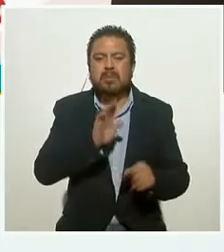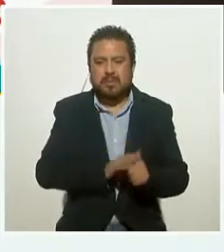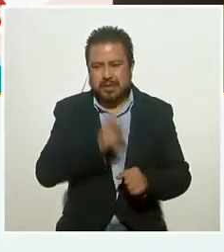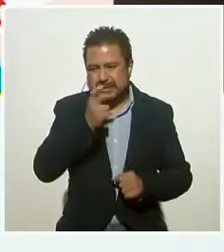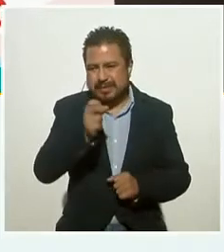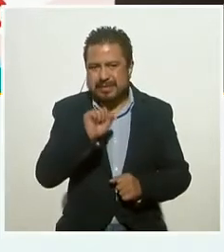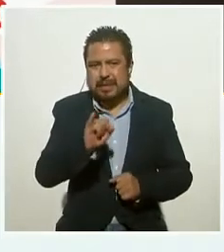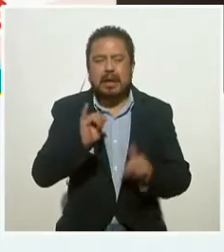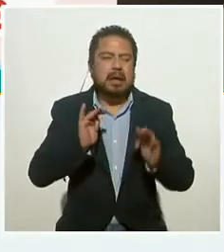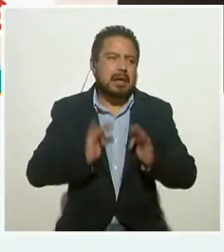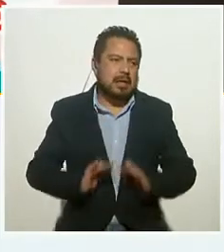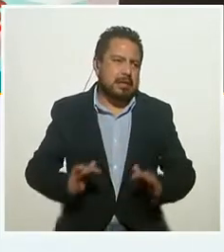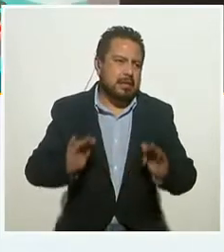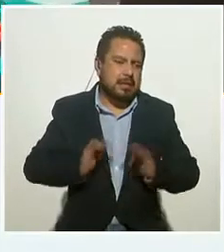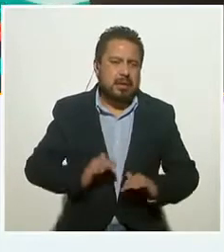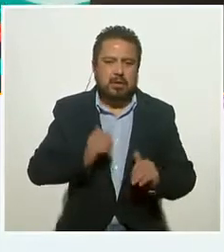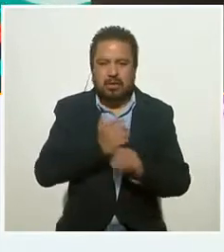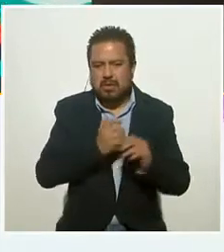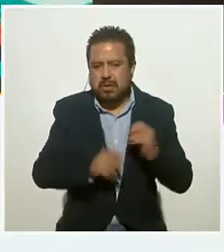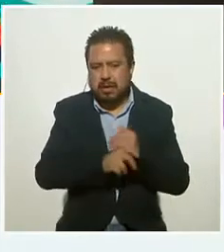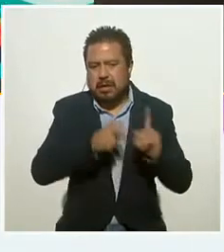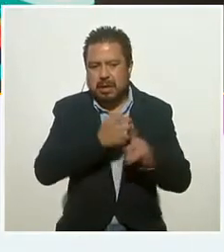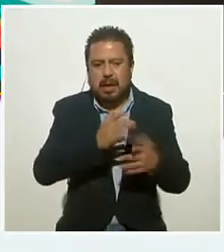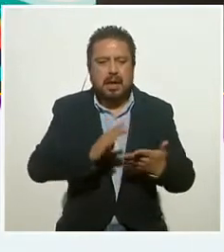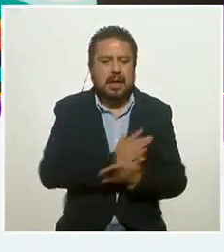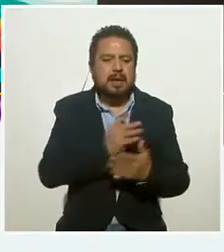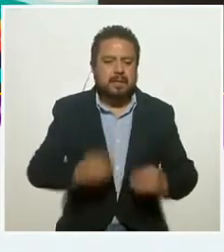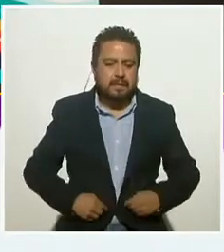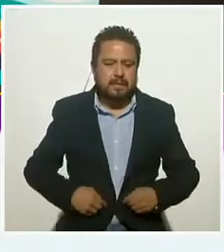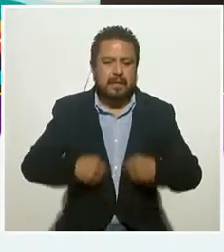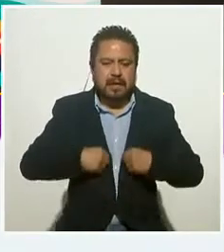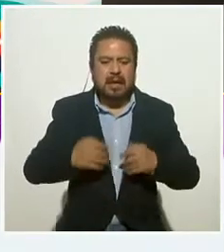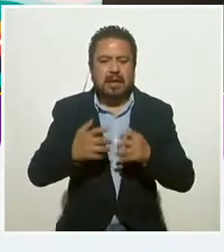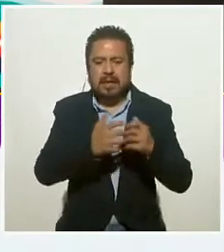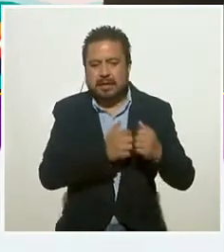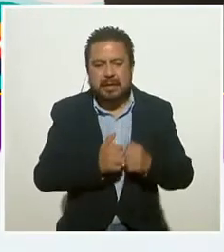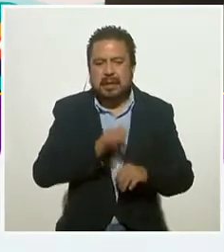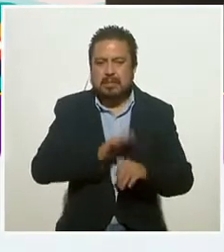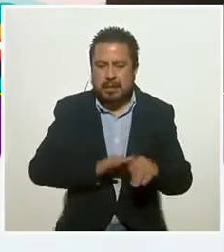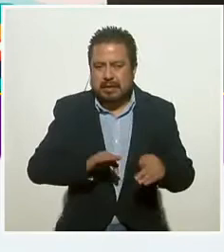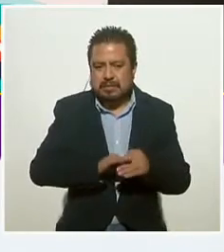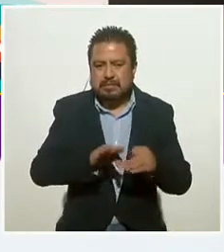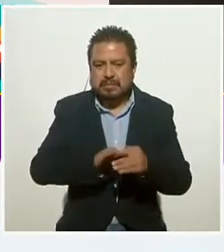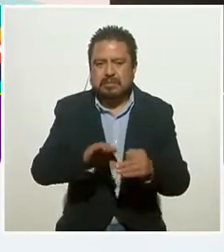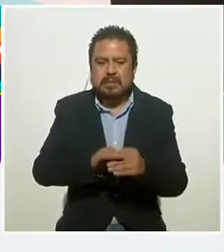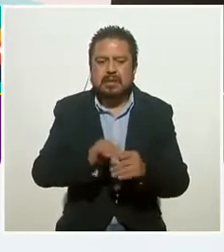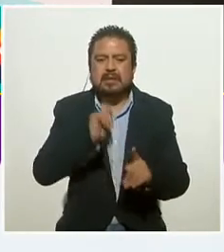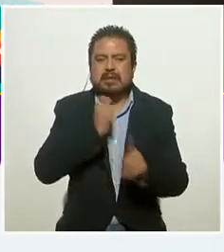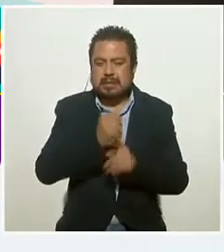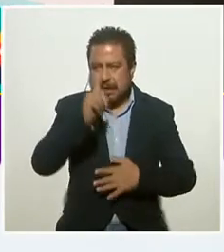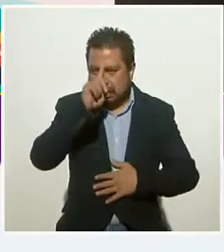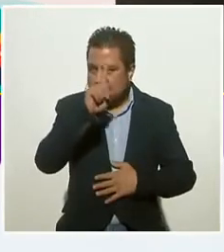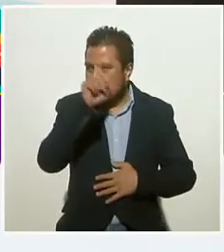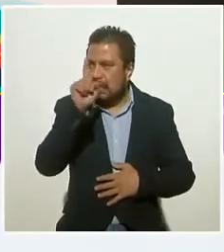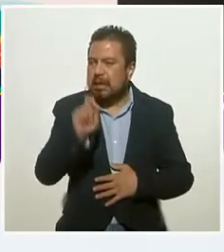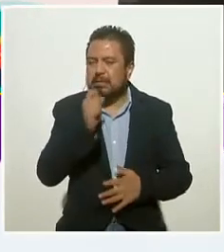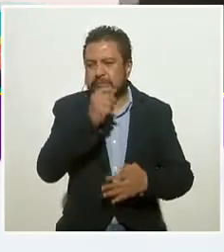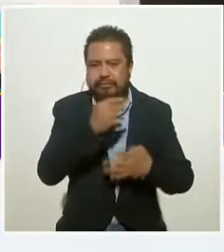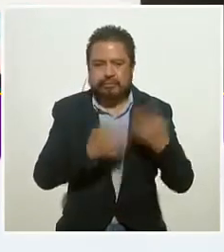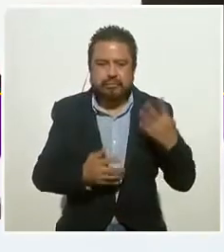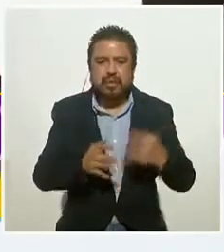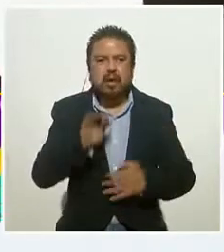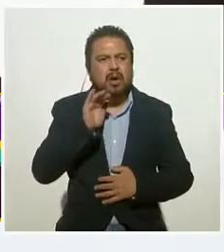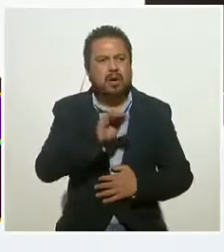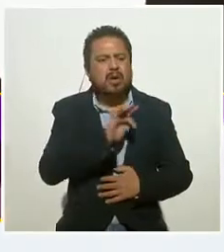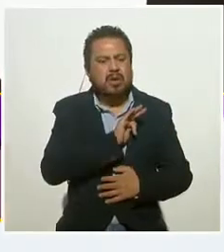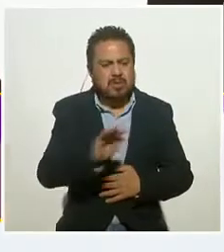pues calmarnos, ¿no? En estas situaciones que además vivimos de estrés constante, de incertidumbre, etcétera. Oye,